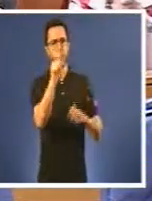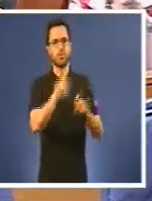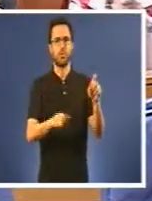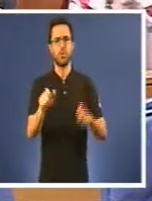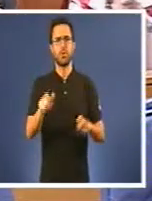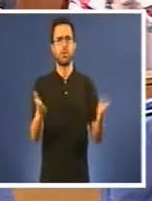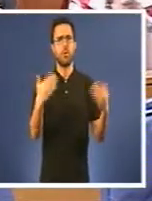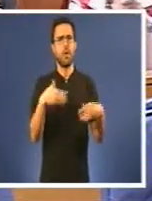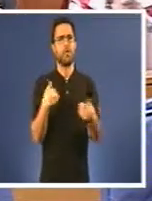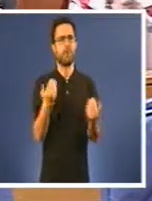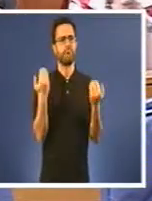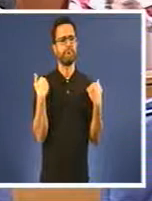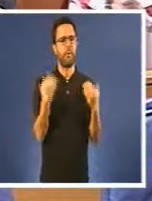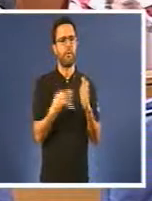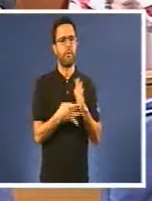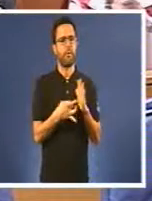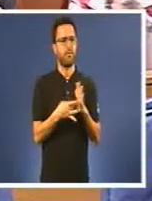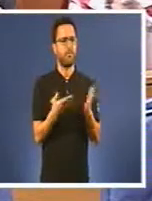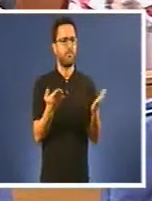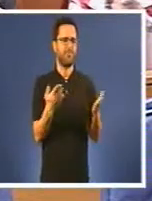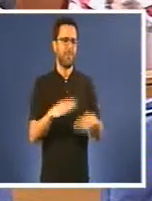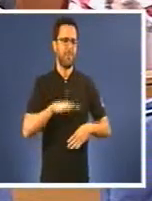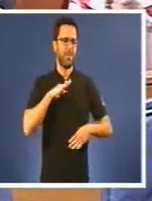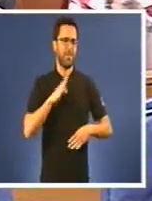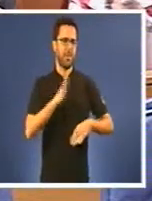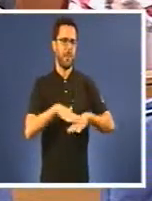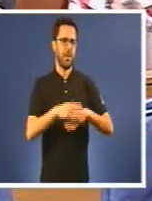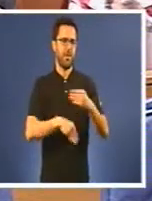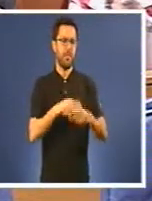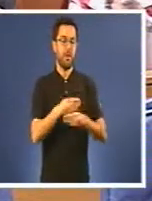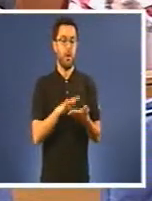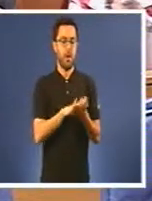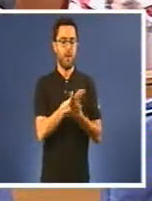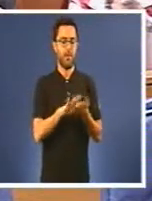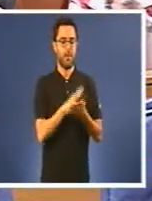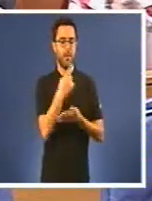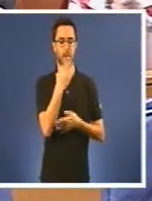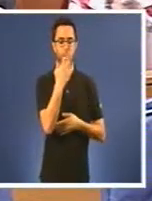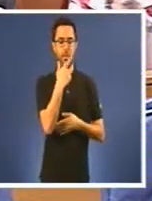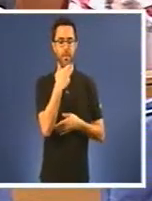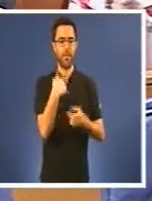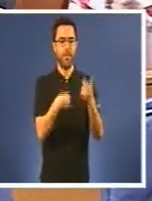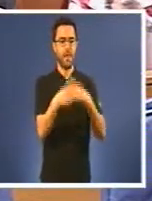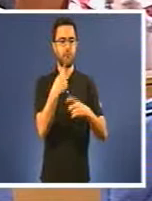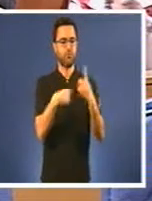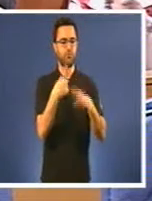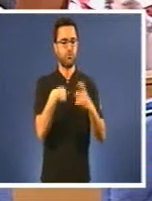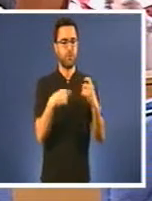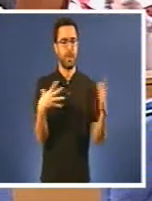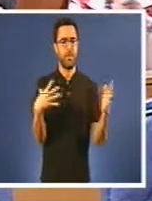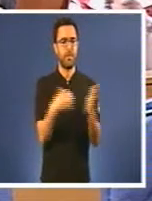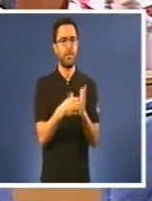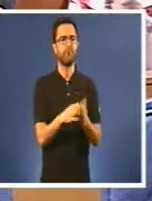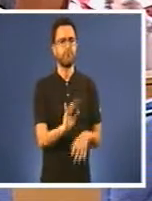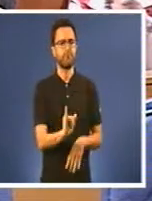cualificada para facelas. Falábase de que se coñeceron datos posteriormente do accidente, e sí, pero vostedes só